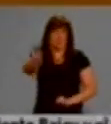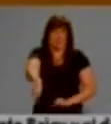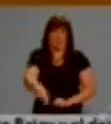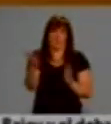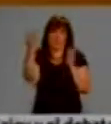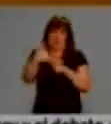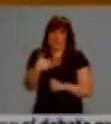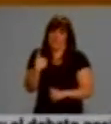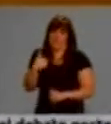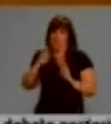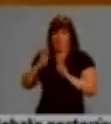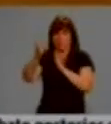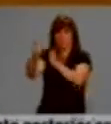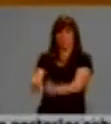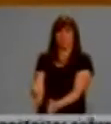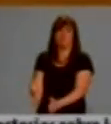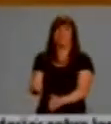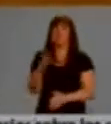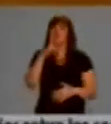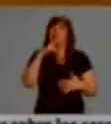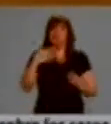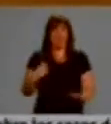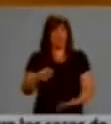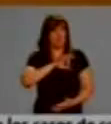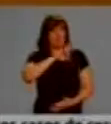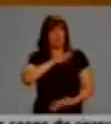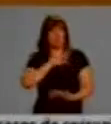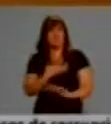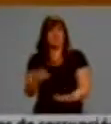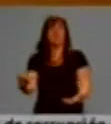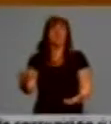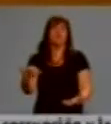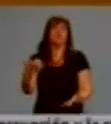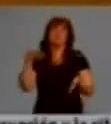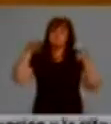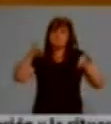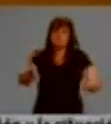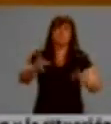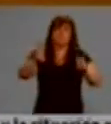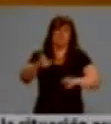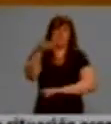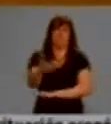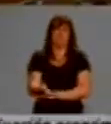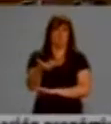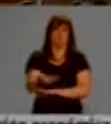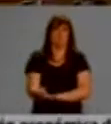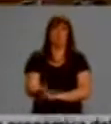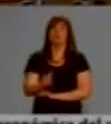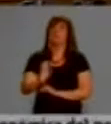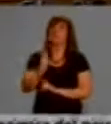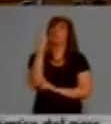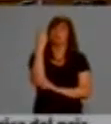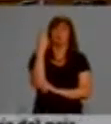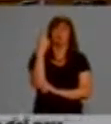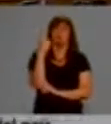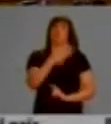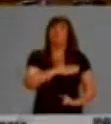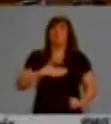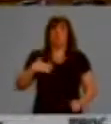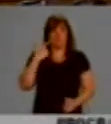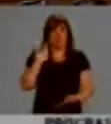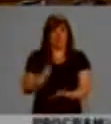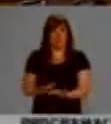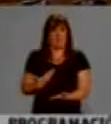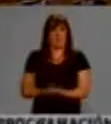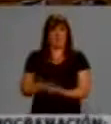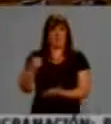caso. Y ahora, señorías, vamos a lo que de verdad importa. En primer lugar, quiero asegurarles que nada